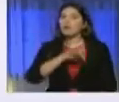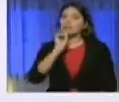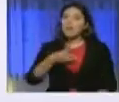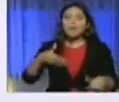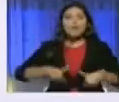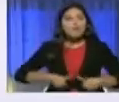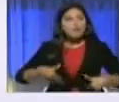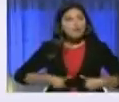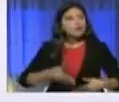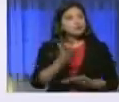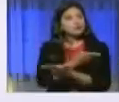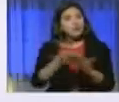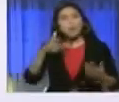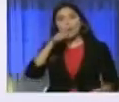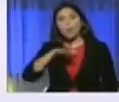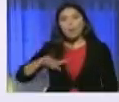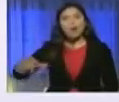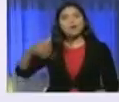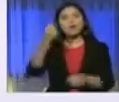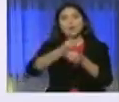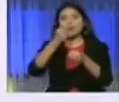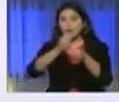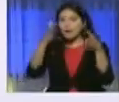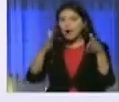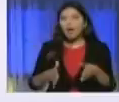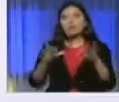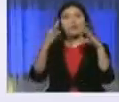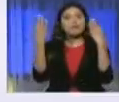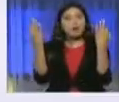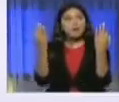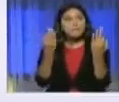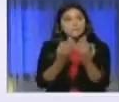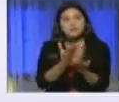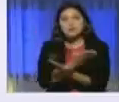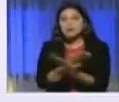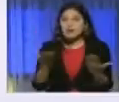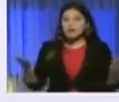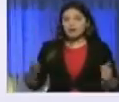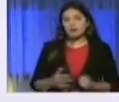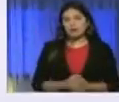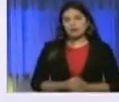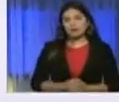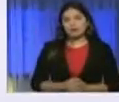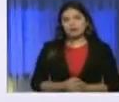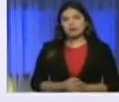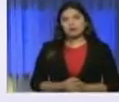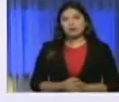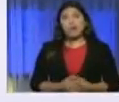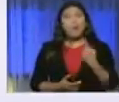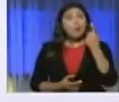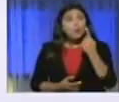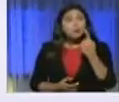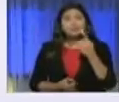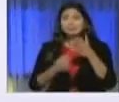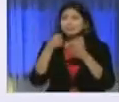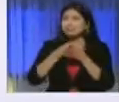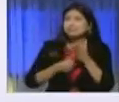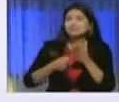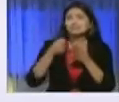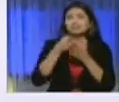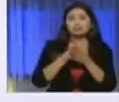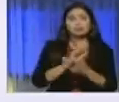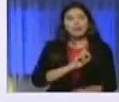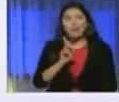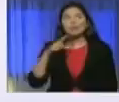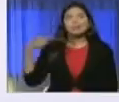toda la sociedad, todo el pueblo, todos los trabajadores, toda la familia. Un solo palo no hace montaña. Y sabemos que estamos